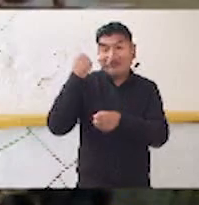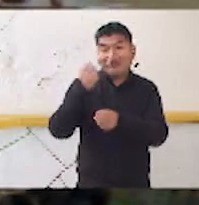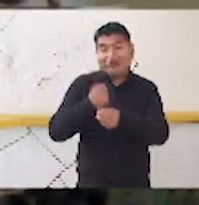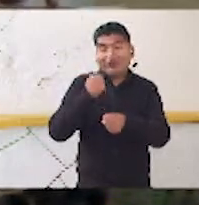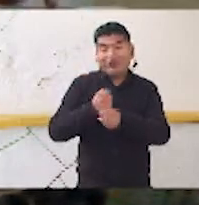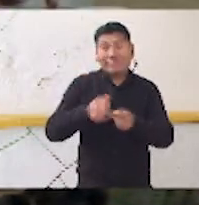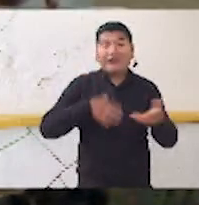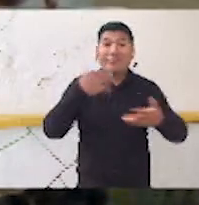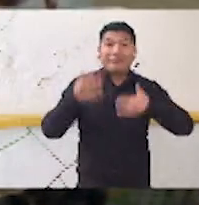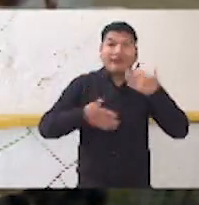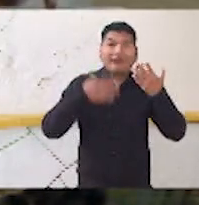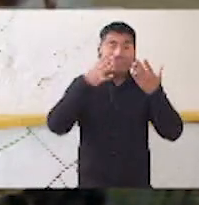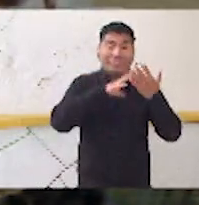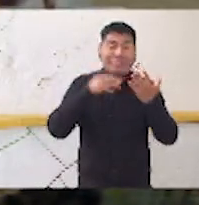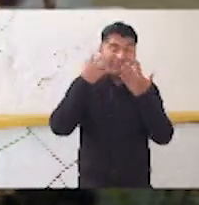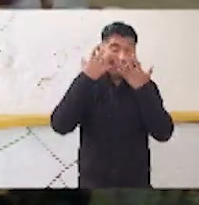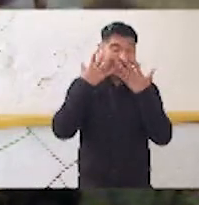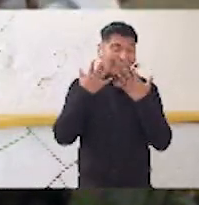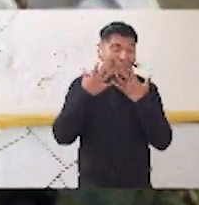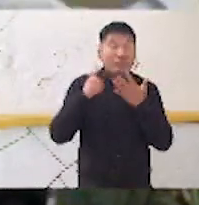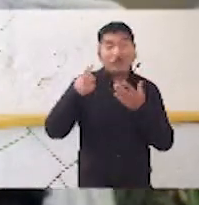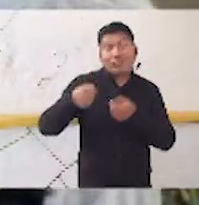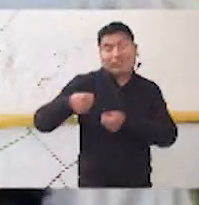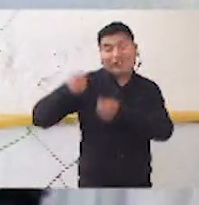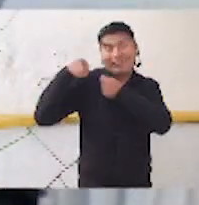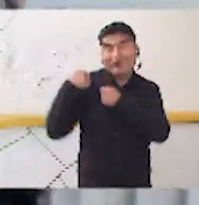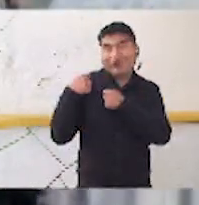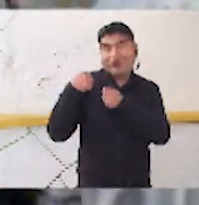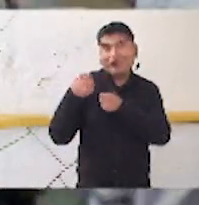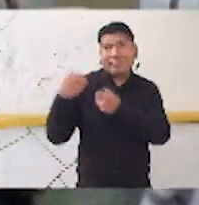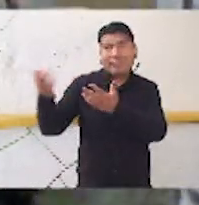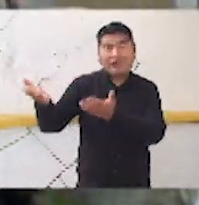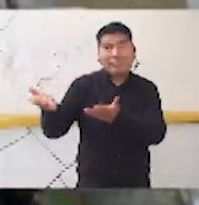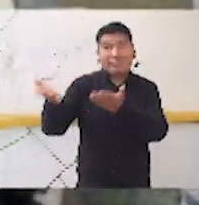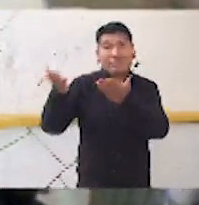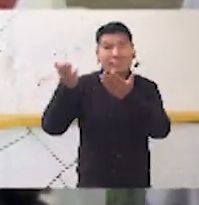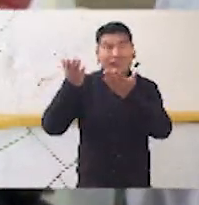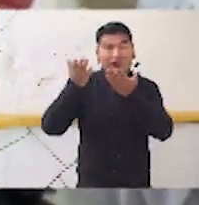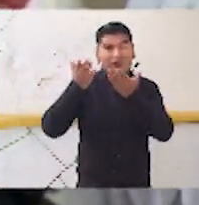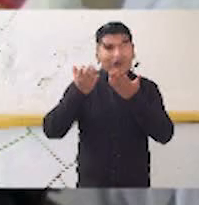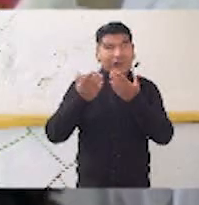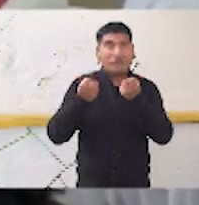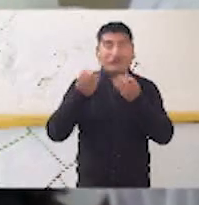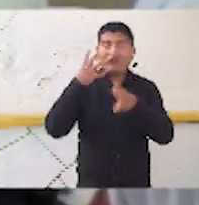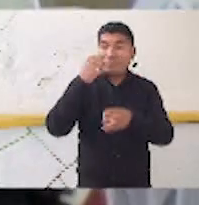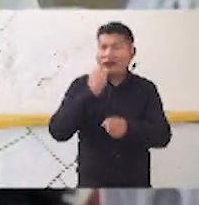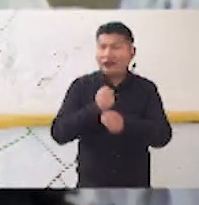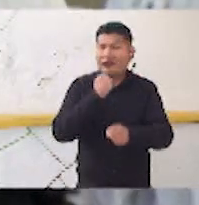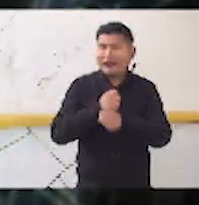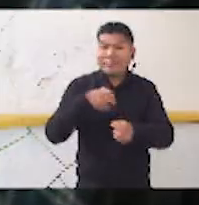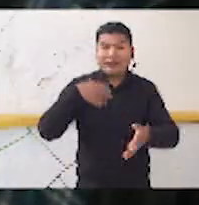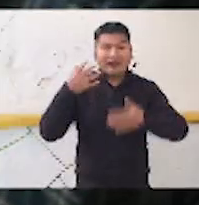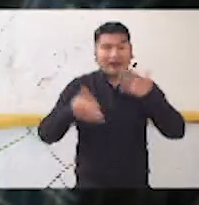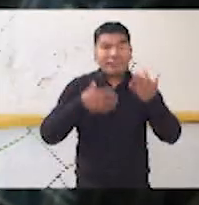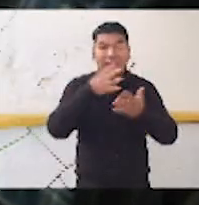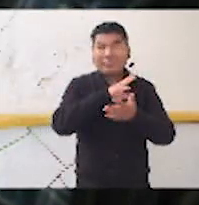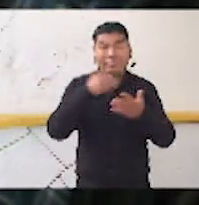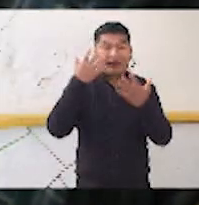trabajo, alegría y penares. Un aguañito cargado de puro trabajo, alegría